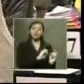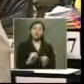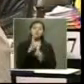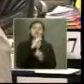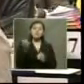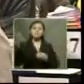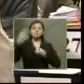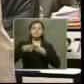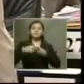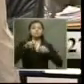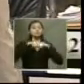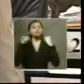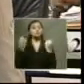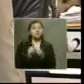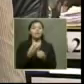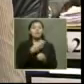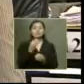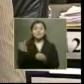participación social y ciudadana